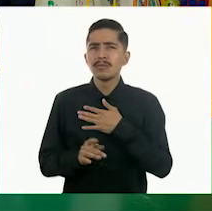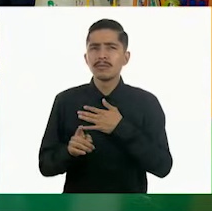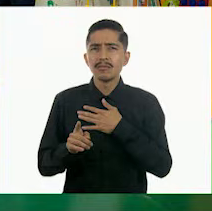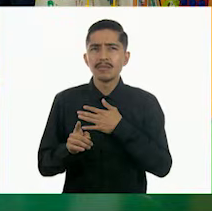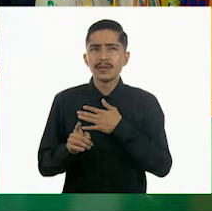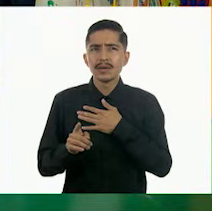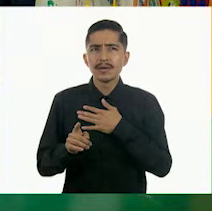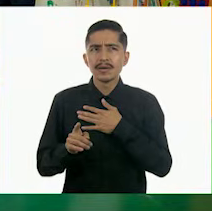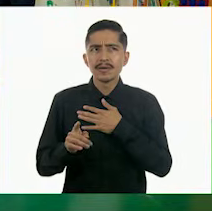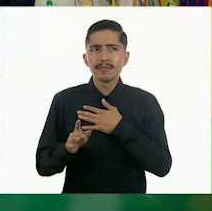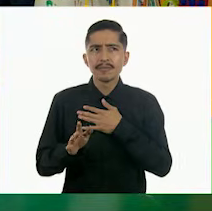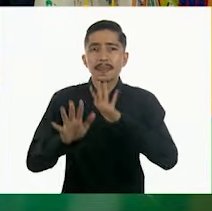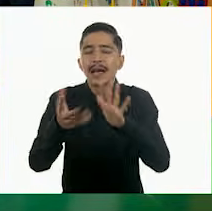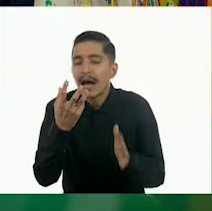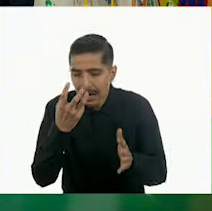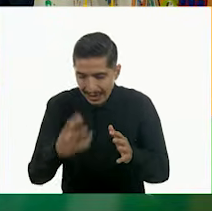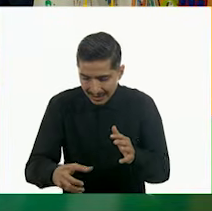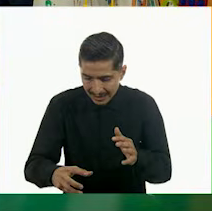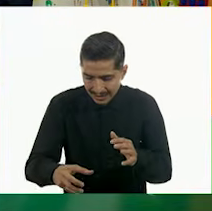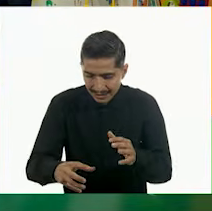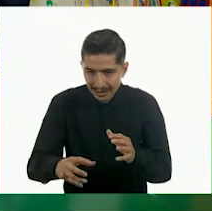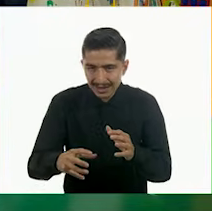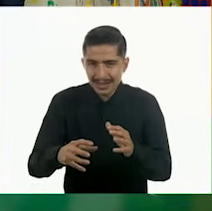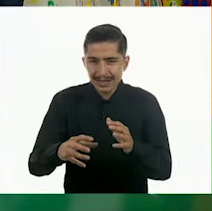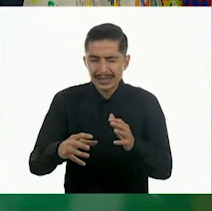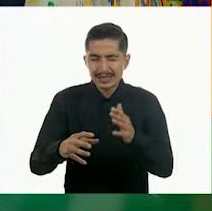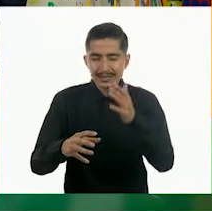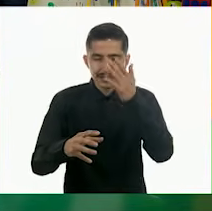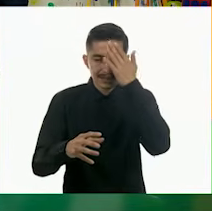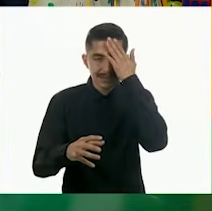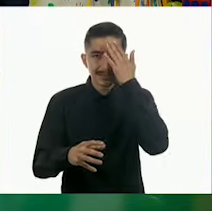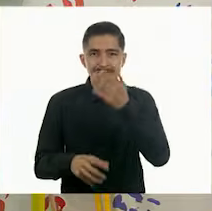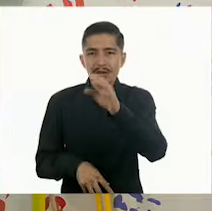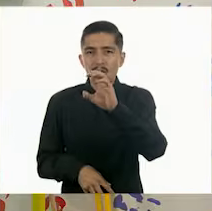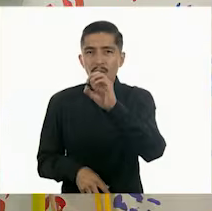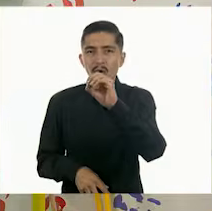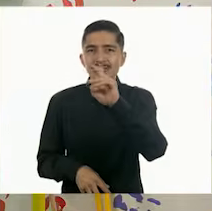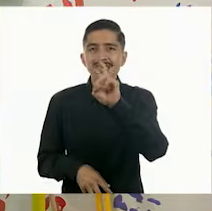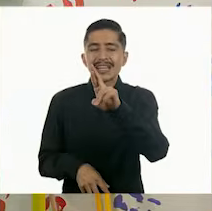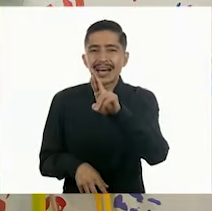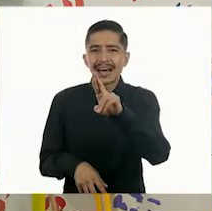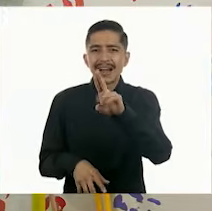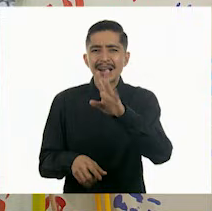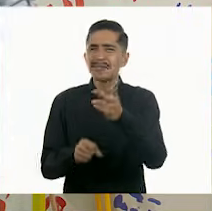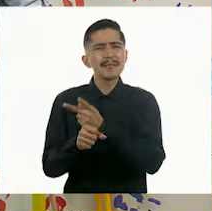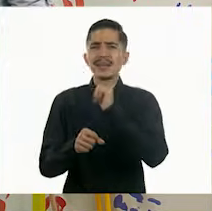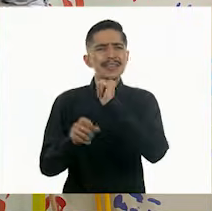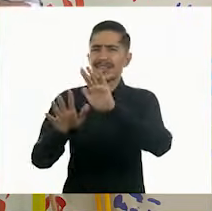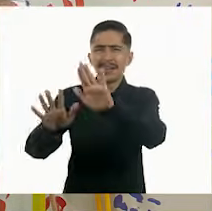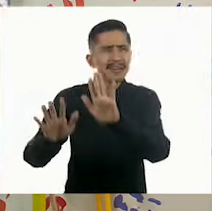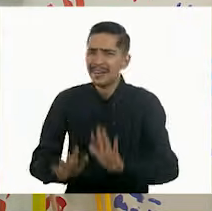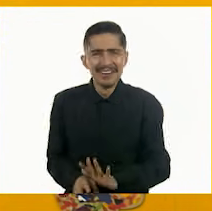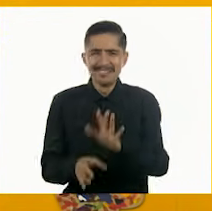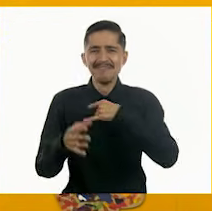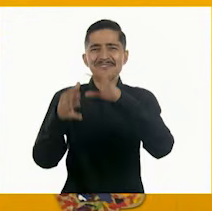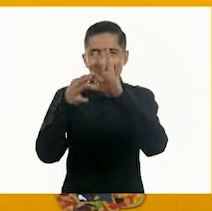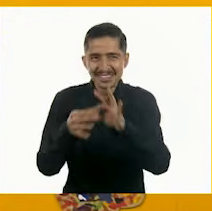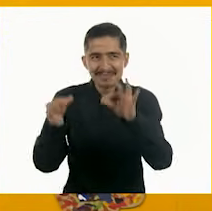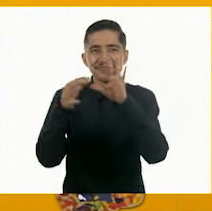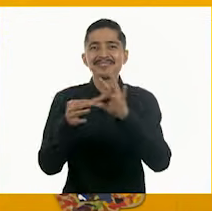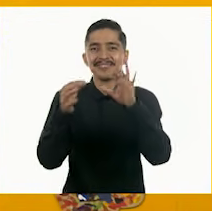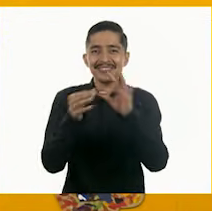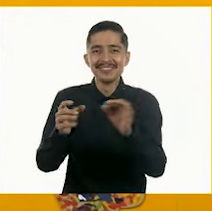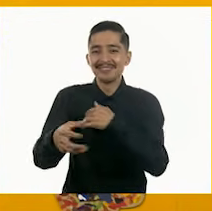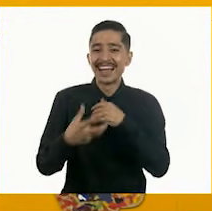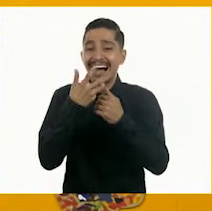Eh, lavar. ¡Ay! A ver, Oscar. No pasa nada. Ahorita la No, no, no, no, no, no, no, Vamos a hablar de la conservación